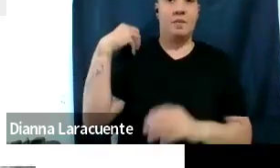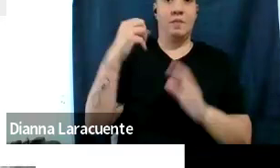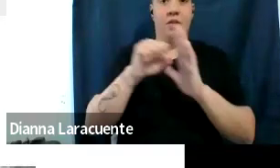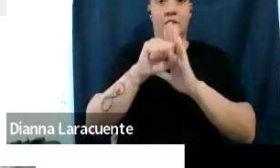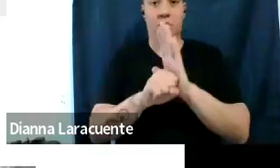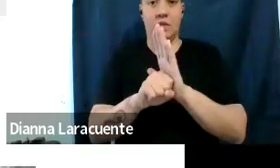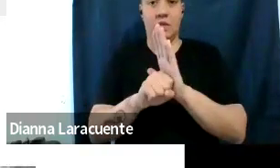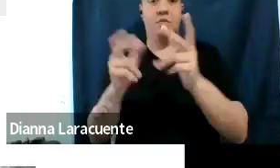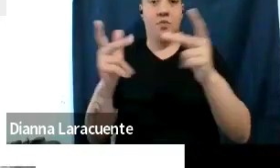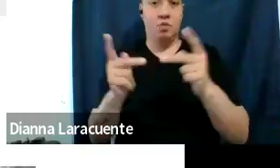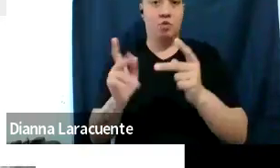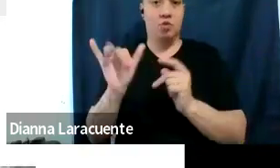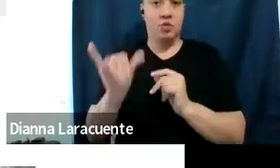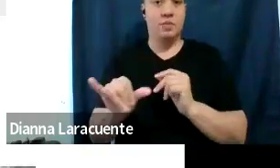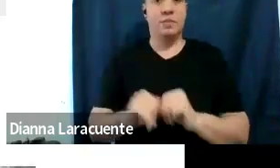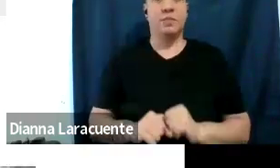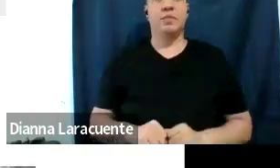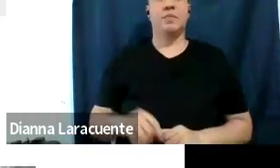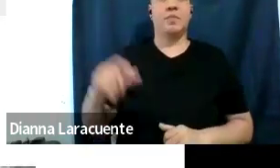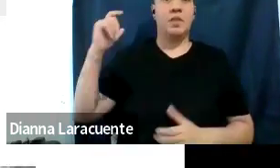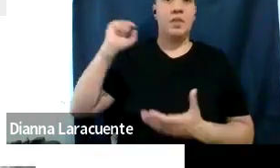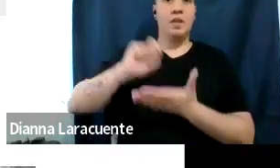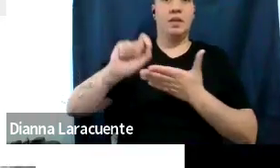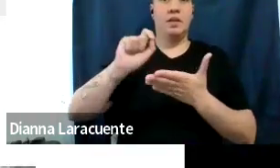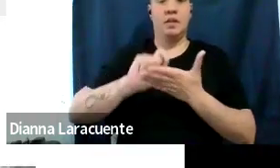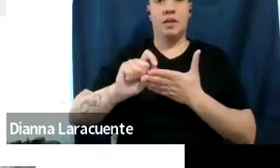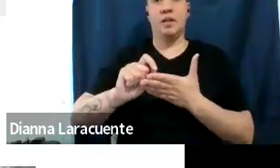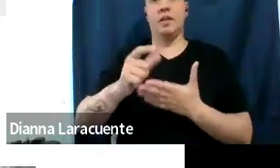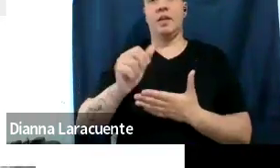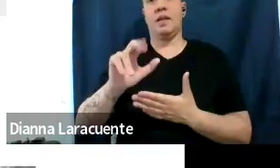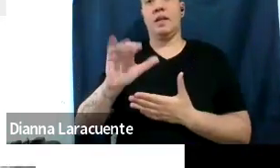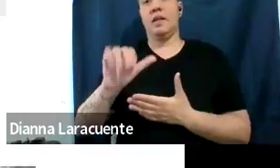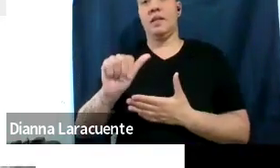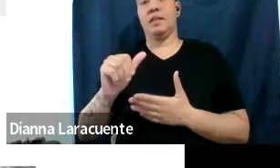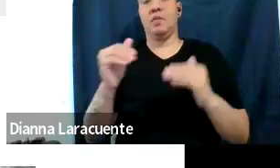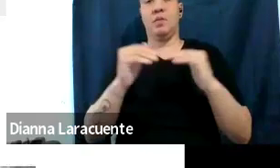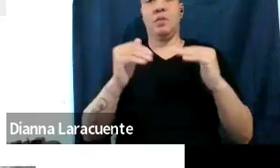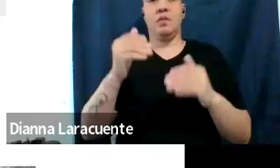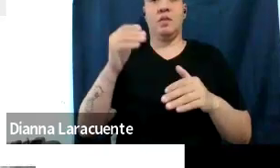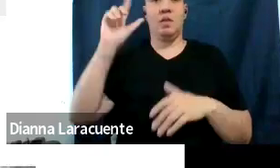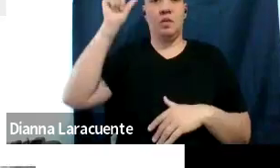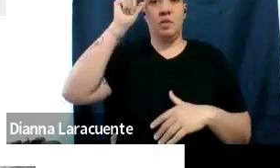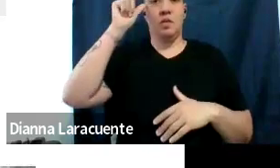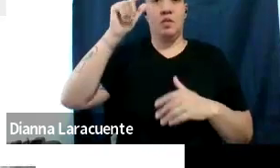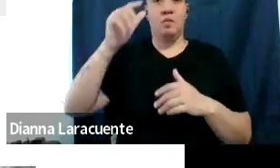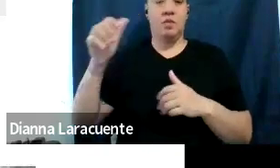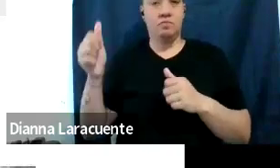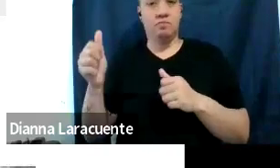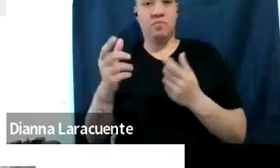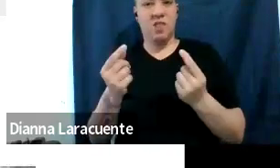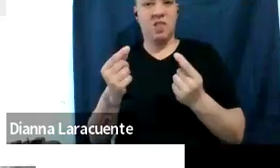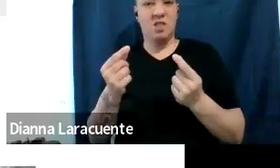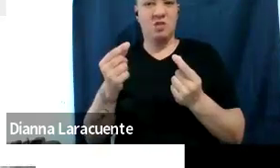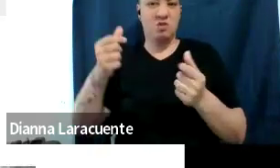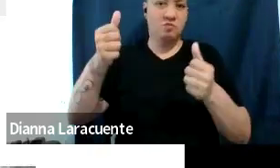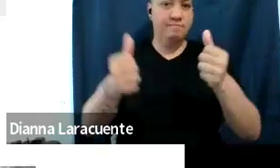título, jefe de Estado, secretario de Gracia, Justicia y Gobernación, pasó a ser soldado de fila.